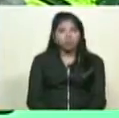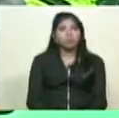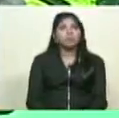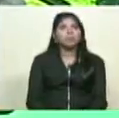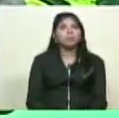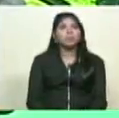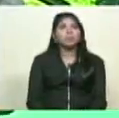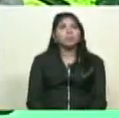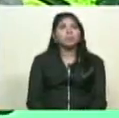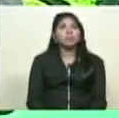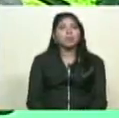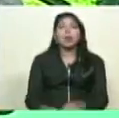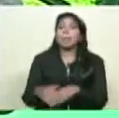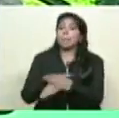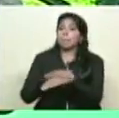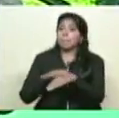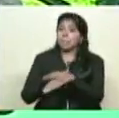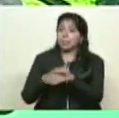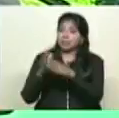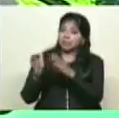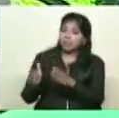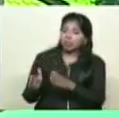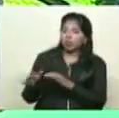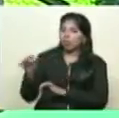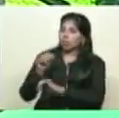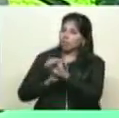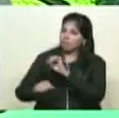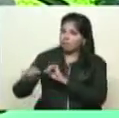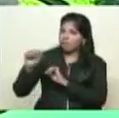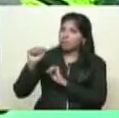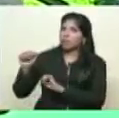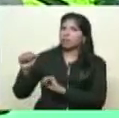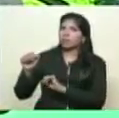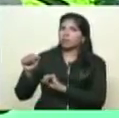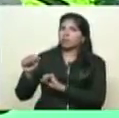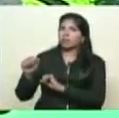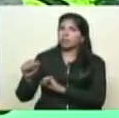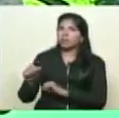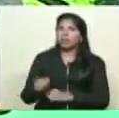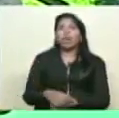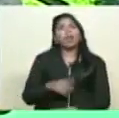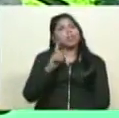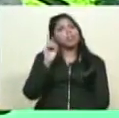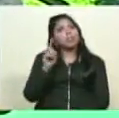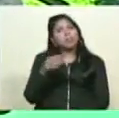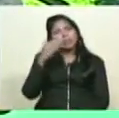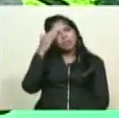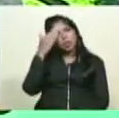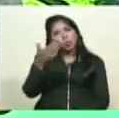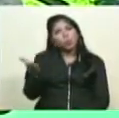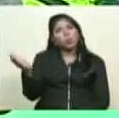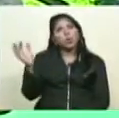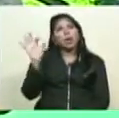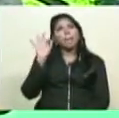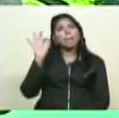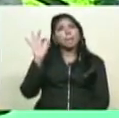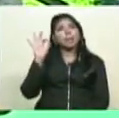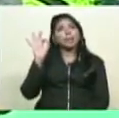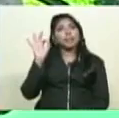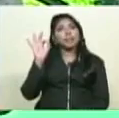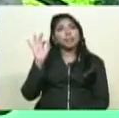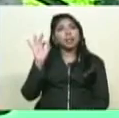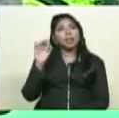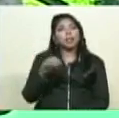ministro del Poder Popular para la Defensa. Igualmente, quiero darle un saludo muy especial a Néstor